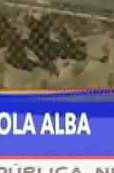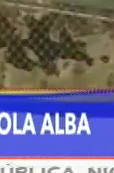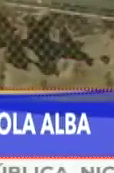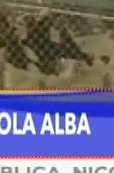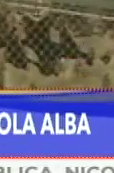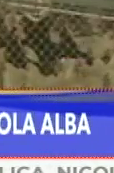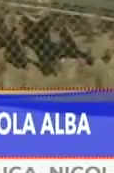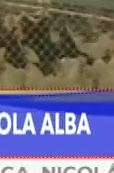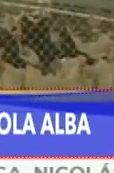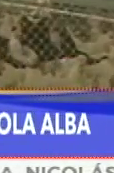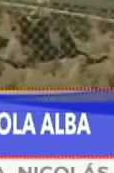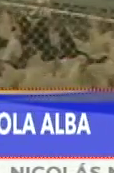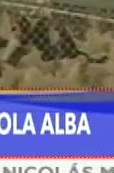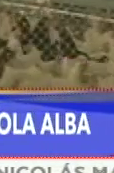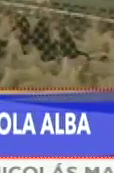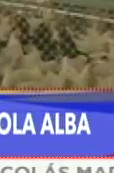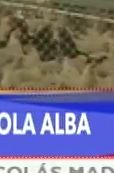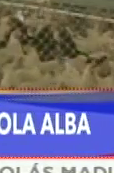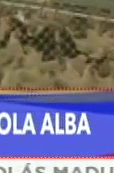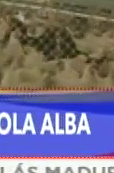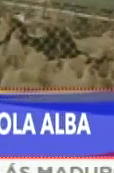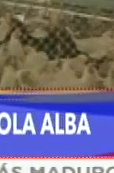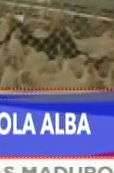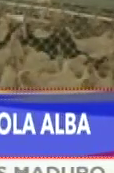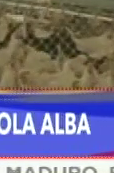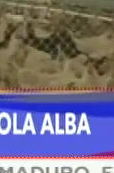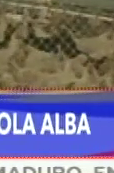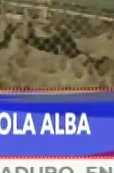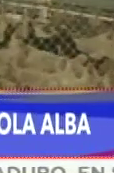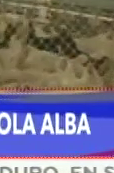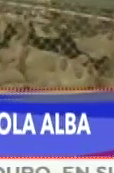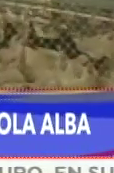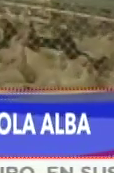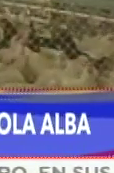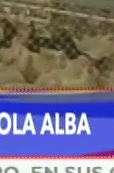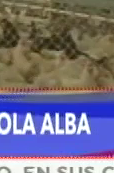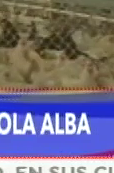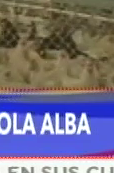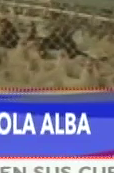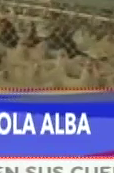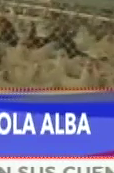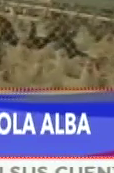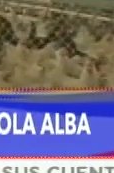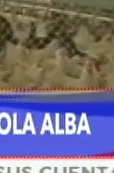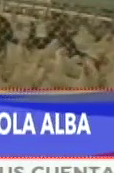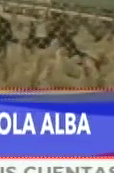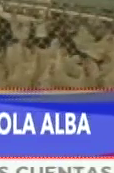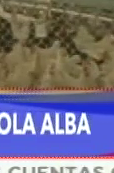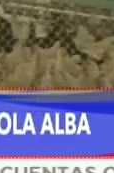acá, efectivamente, ahorita tenemos en producción acá en Granja La Tigrera